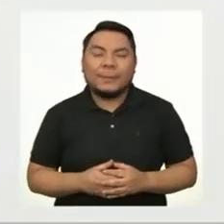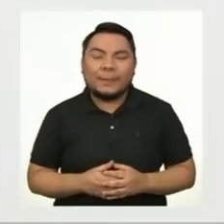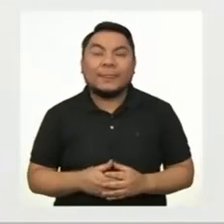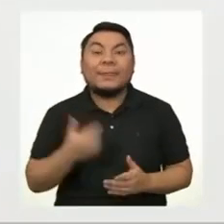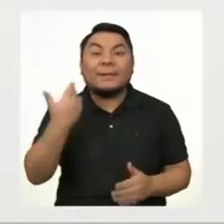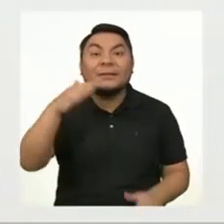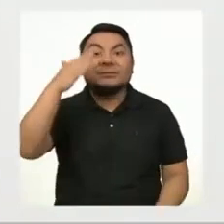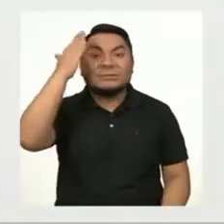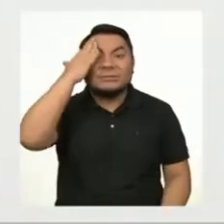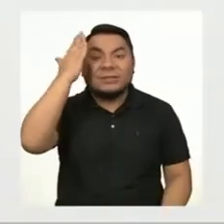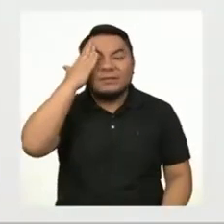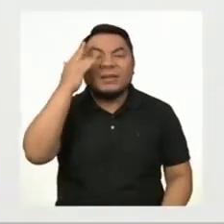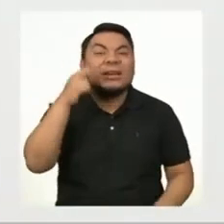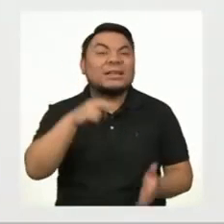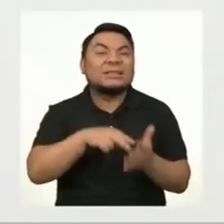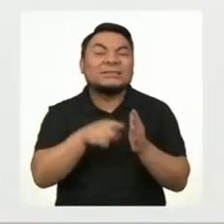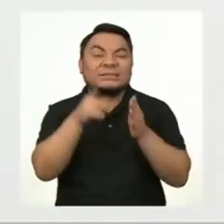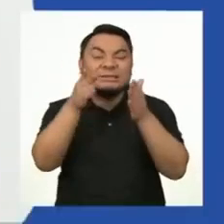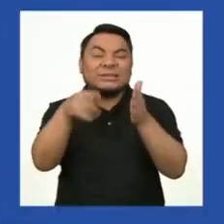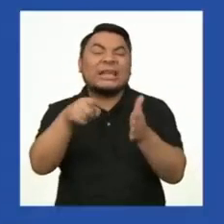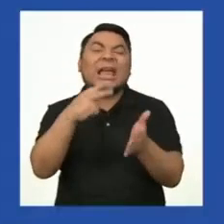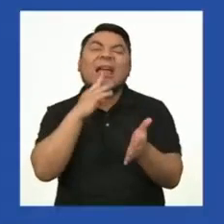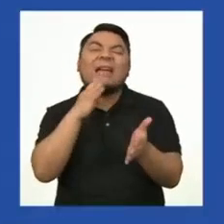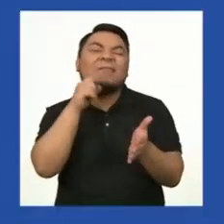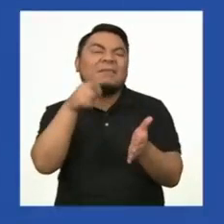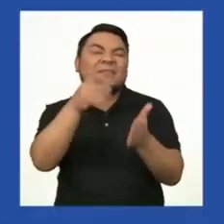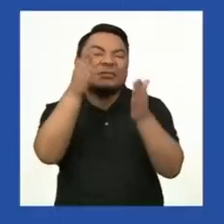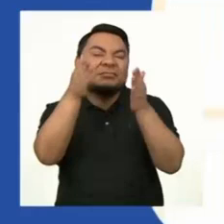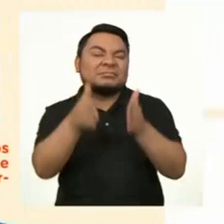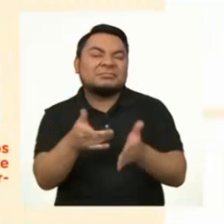¿Ya saben de qué trata el párrafo?